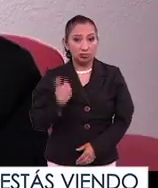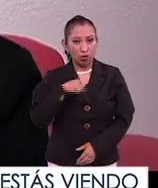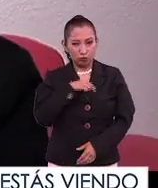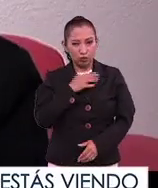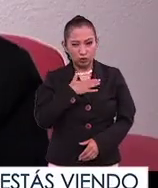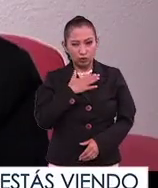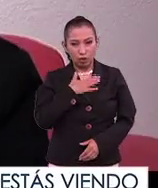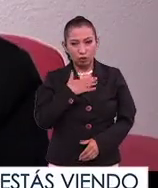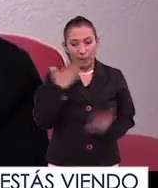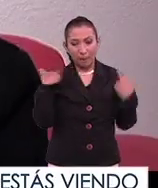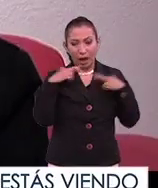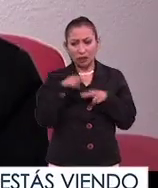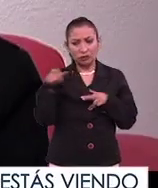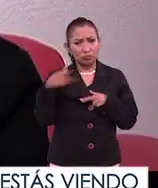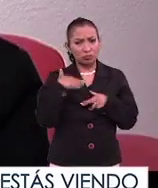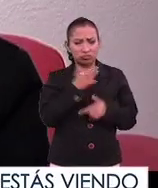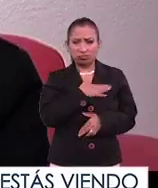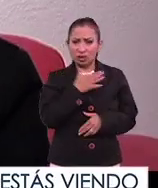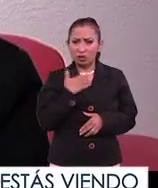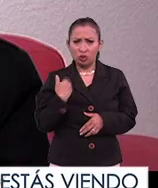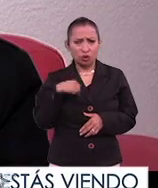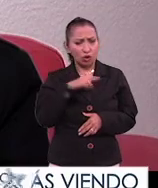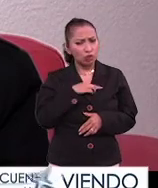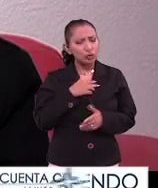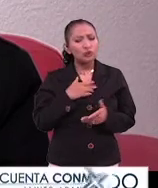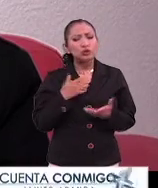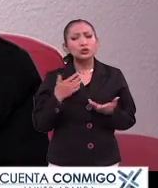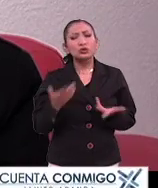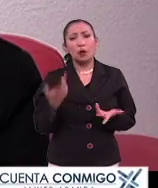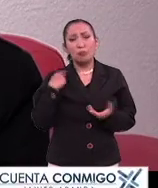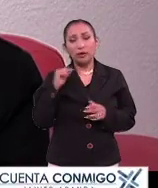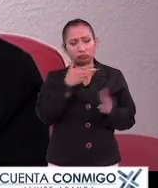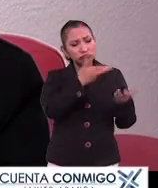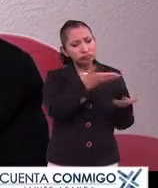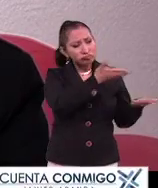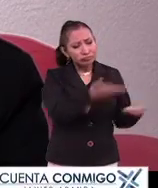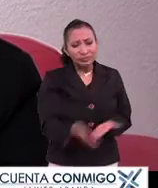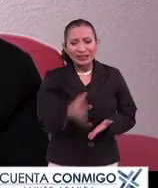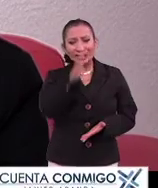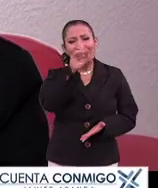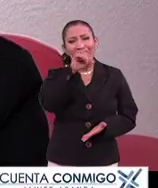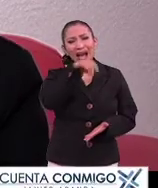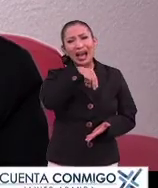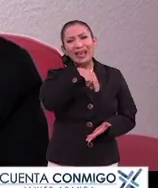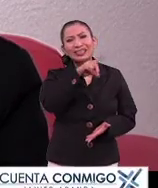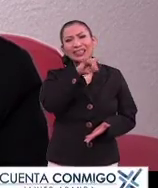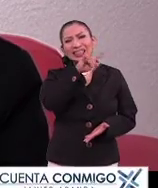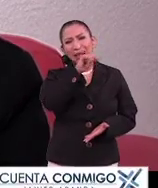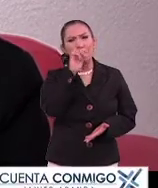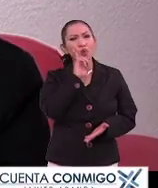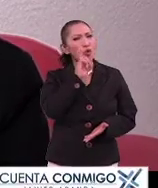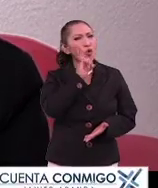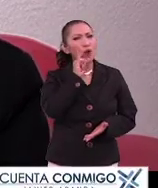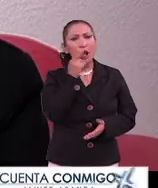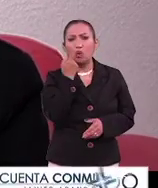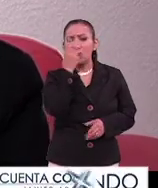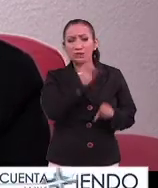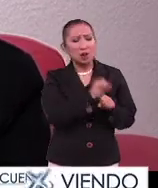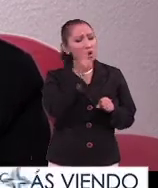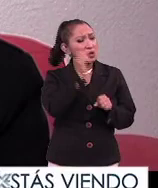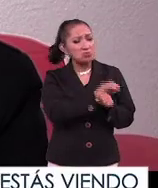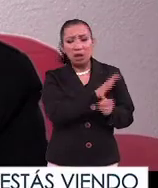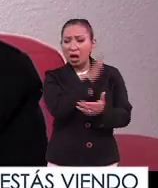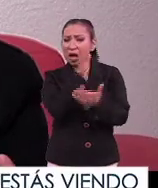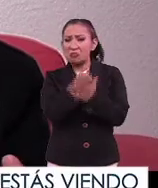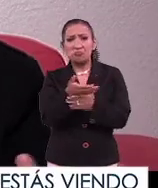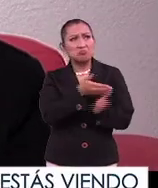nosotros, el maestro fue muy generoso con nosotros en recibir a Cándida prácticamente cada semana